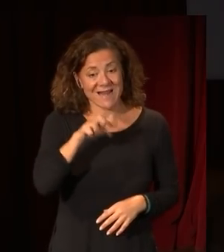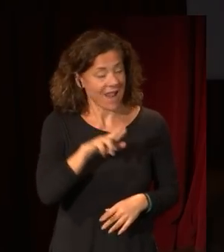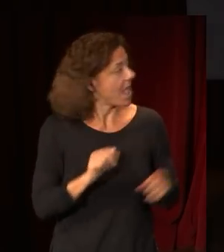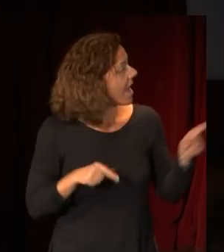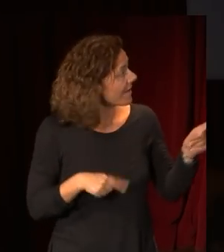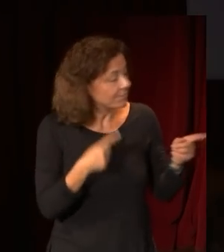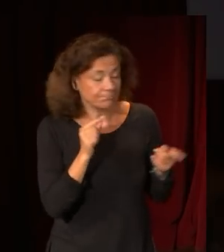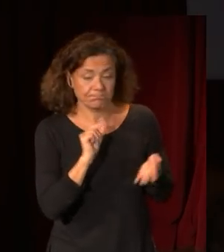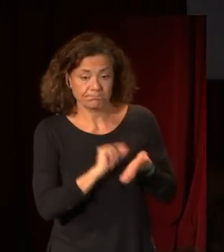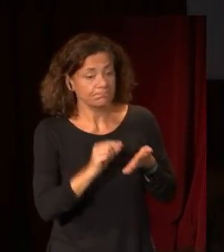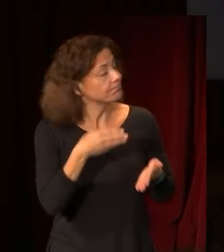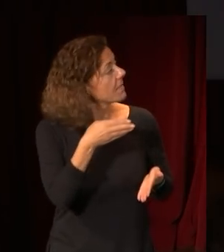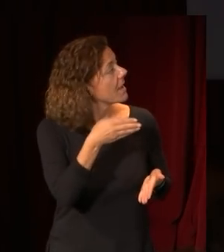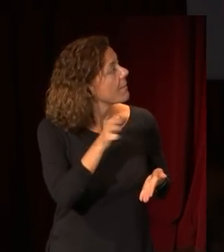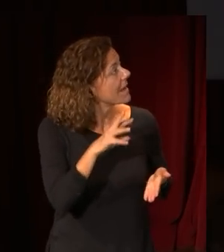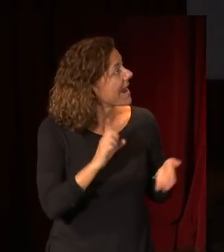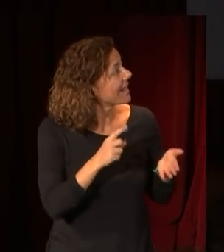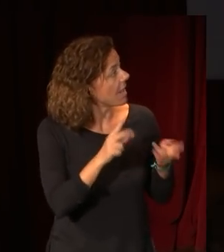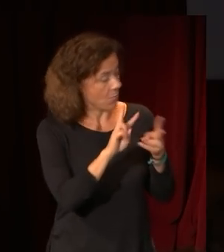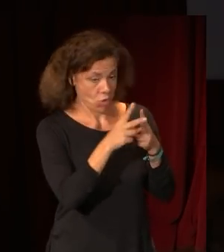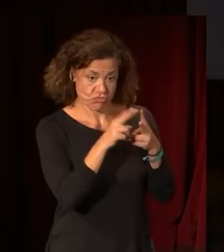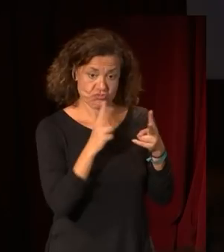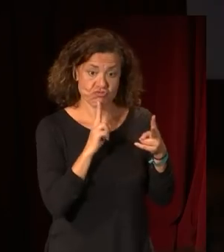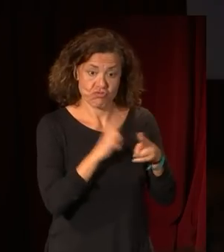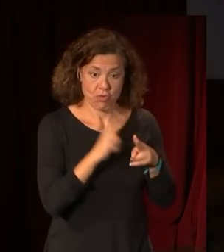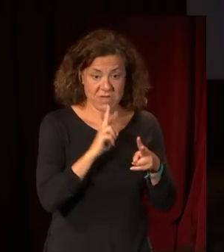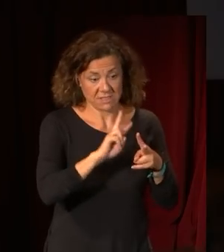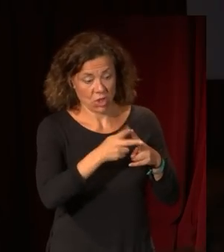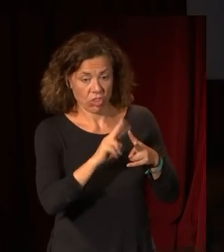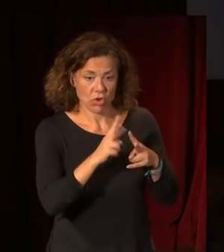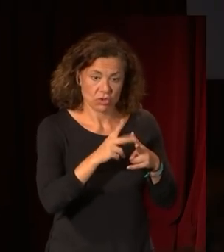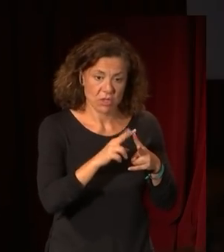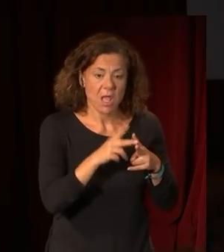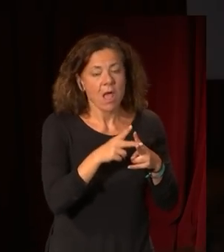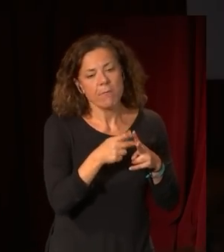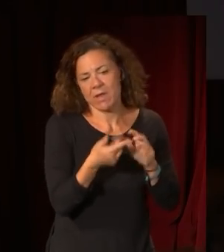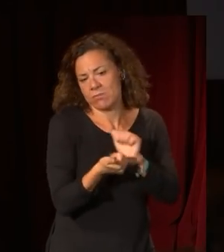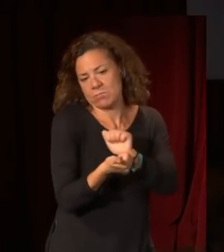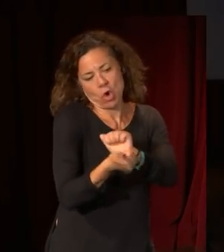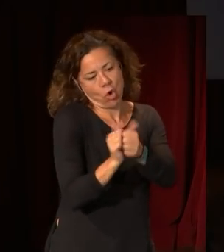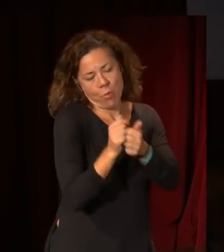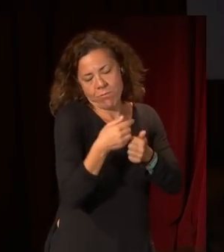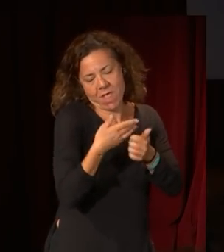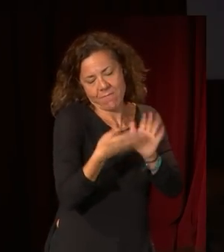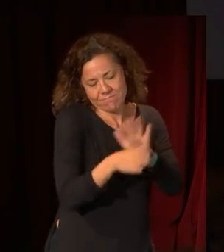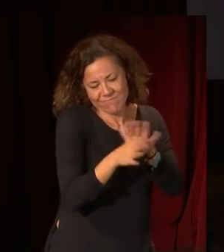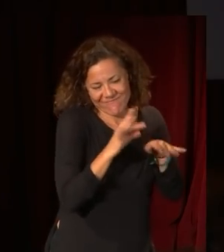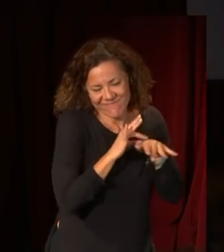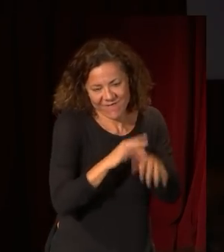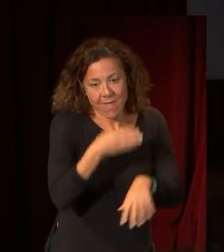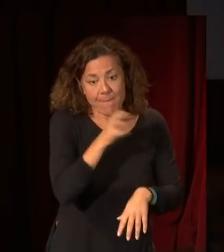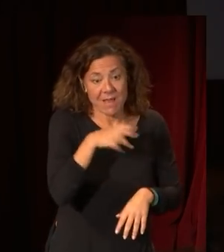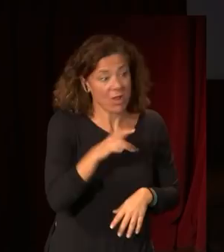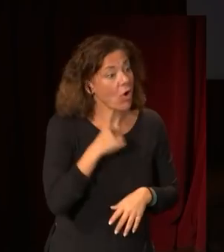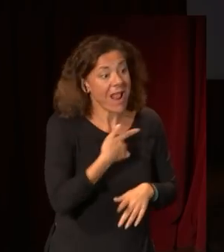ponemos martín bernat y bartolo bermejo ver martín bernat sigue unos modelos de bermejo pero bermejo casi no pinta